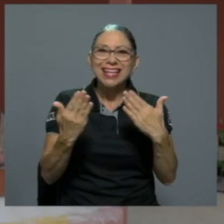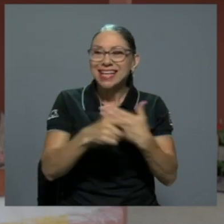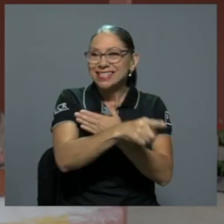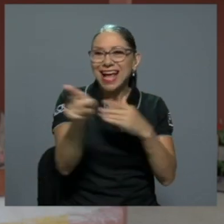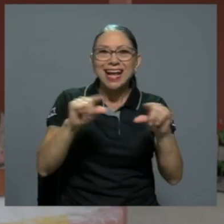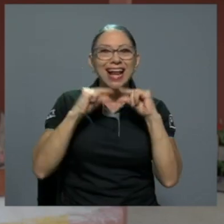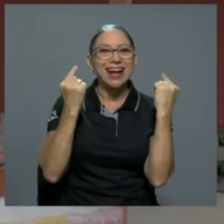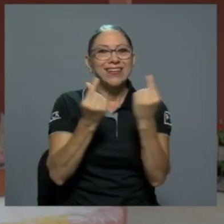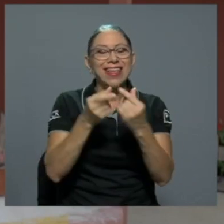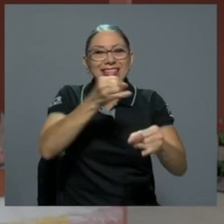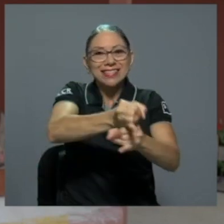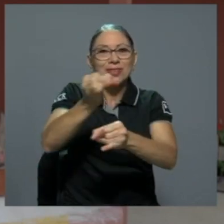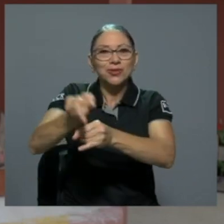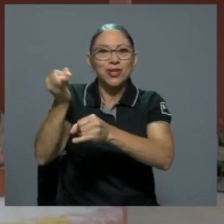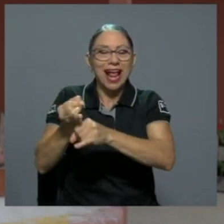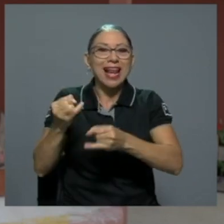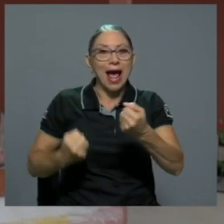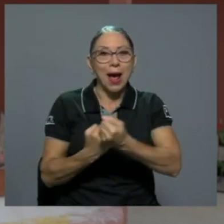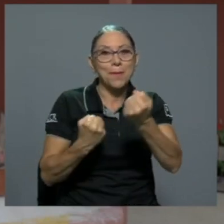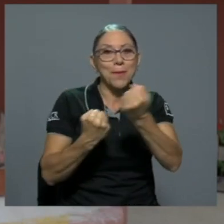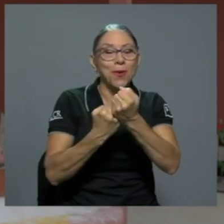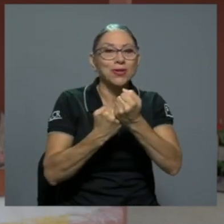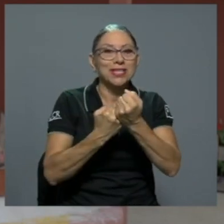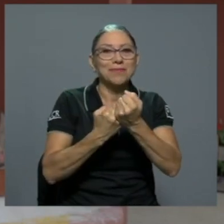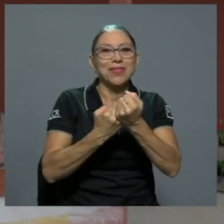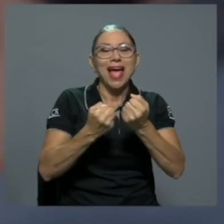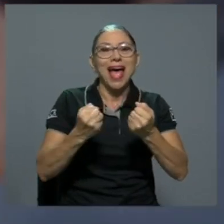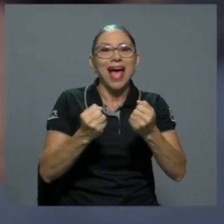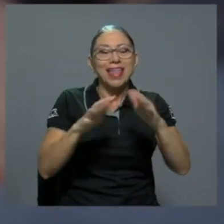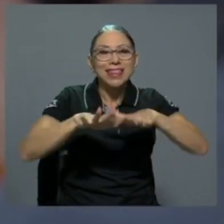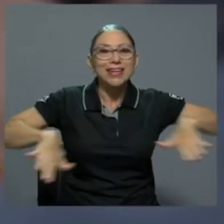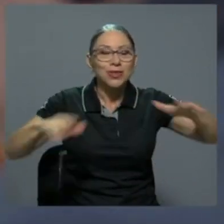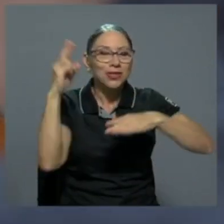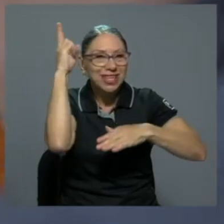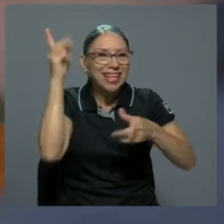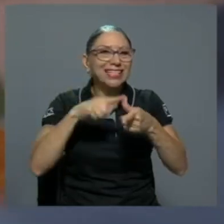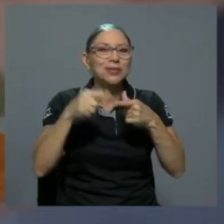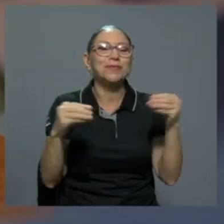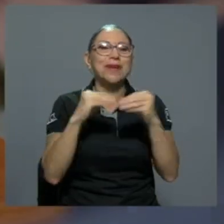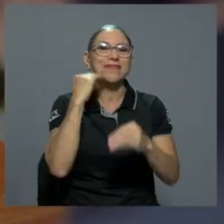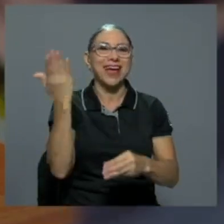al apoyo de la Red Institucional para Pueblos y Territorios Indígenas, fue un poco